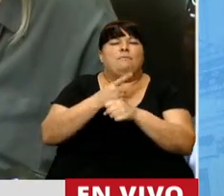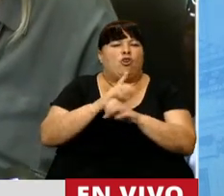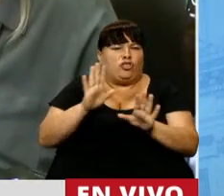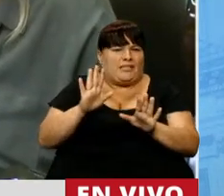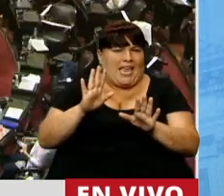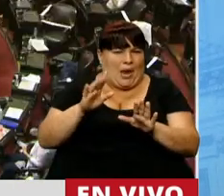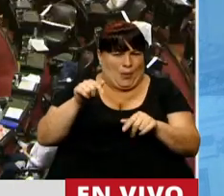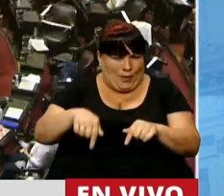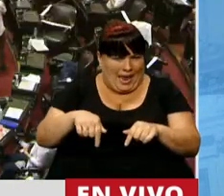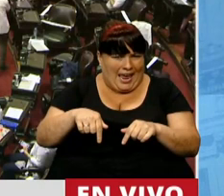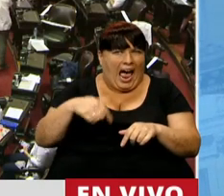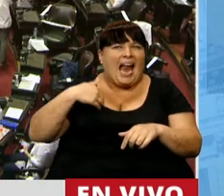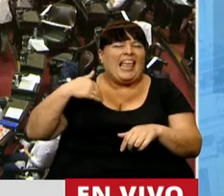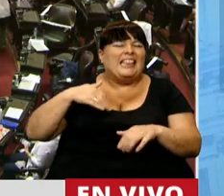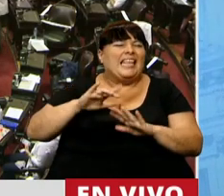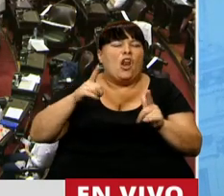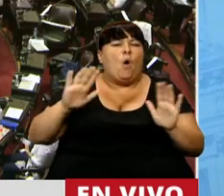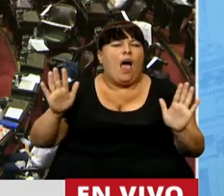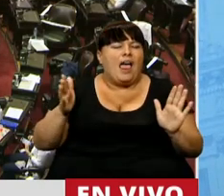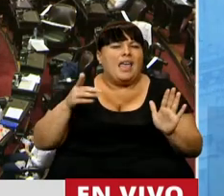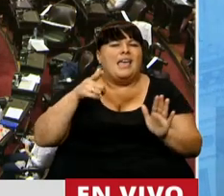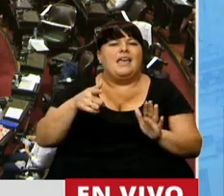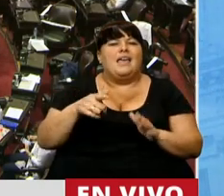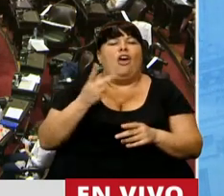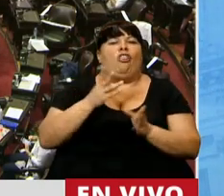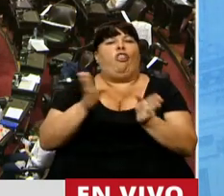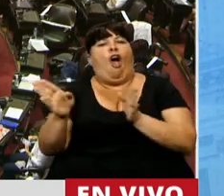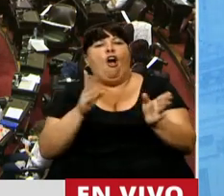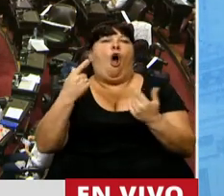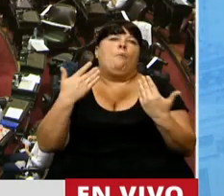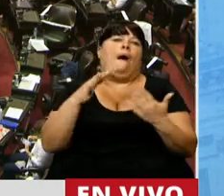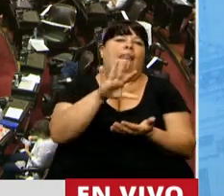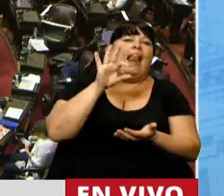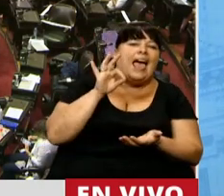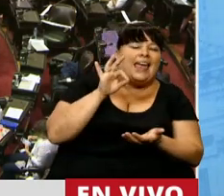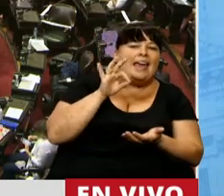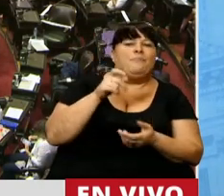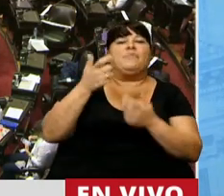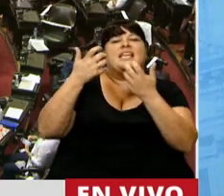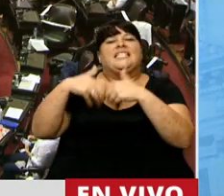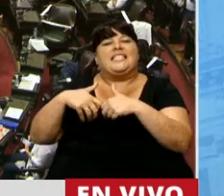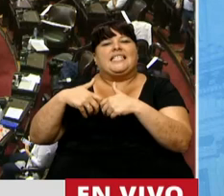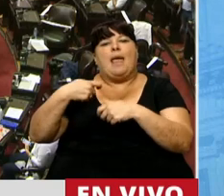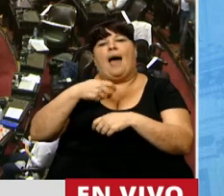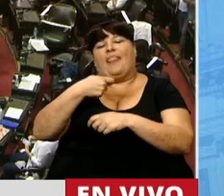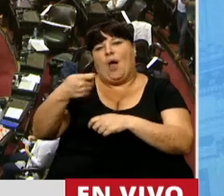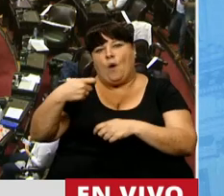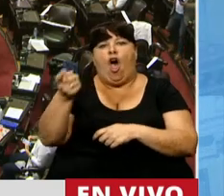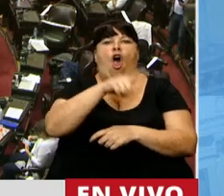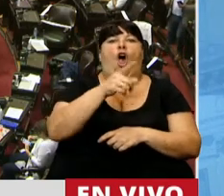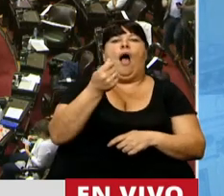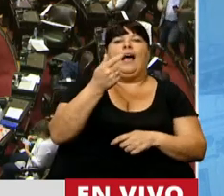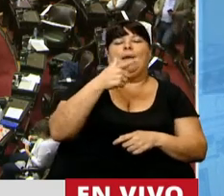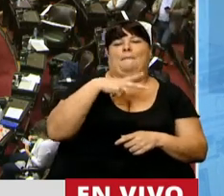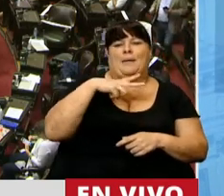vista tiene vigencia alguna en la Argentina la dicotomía o la opción entre sistema de reparto y sistema de